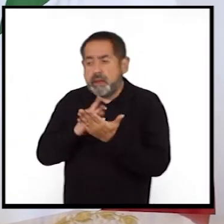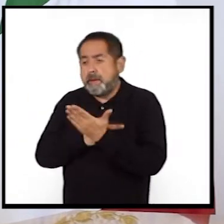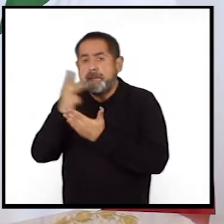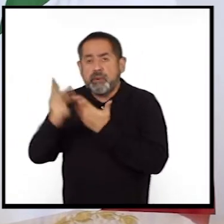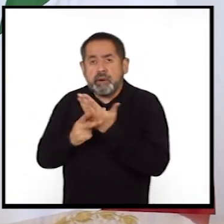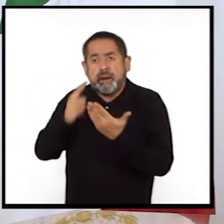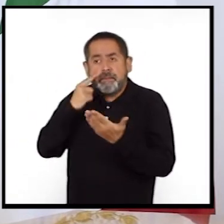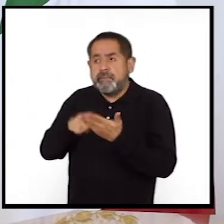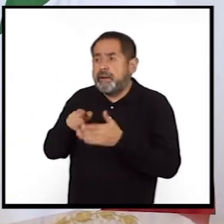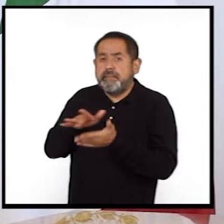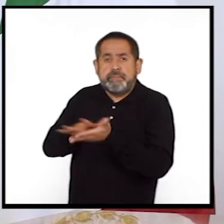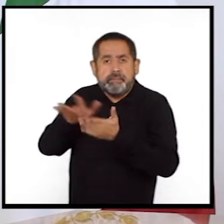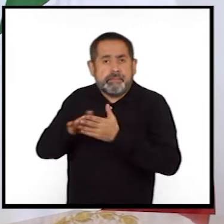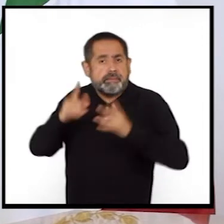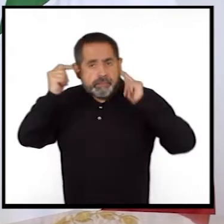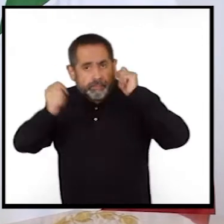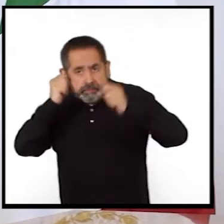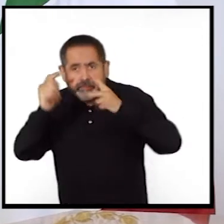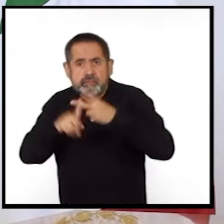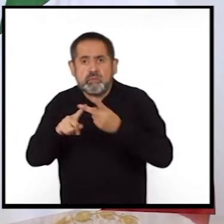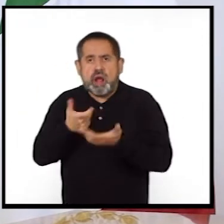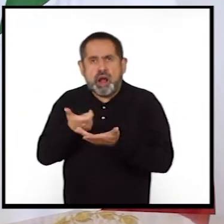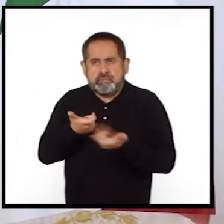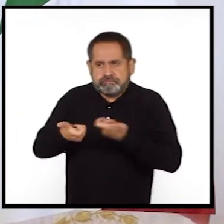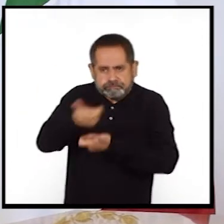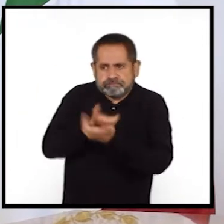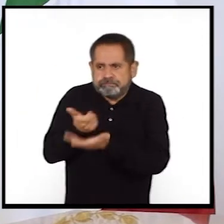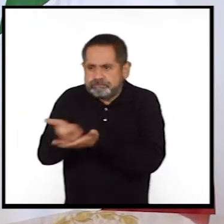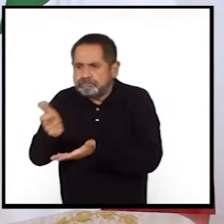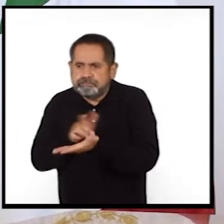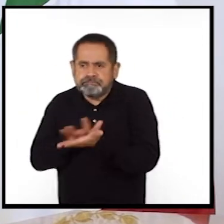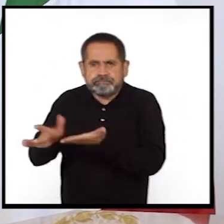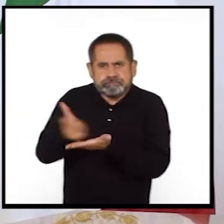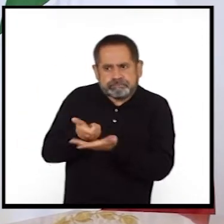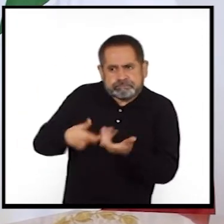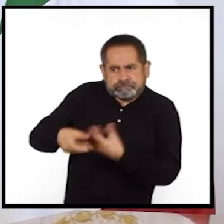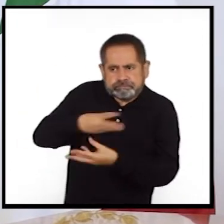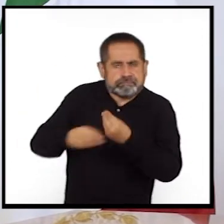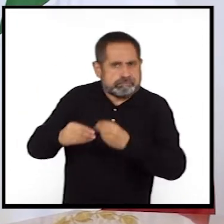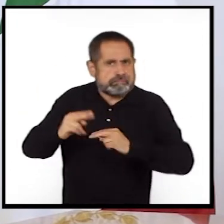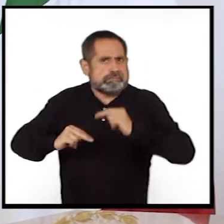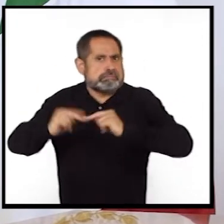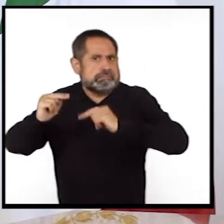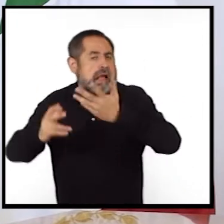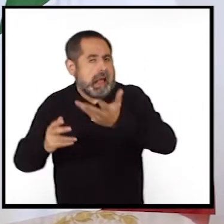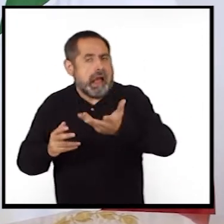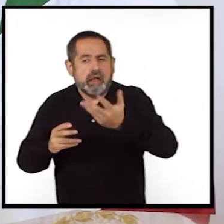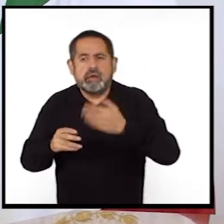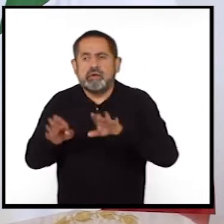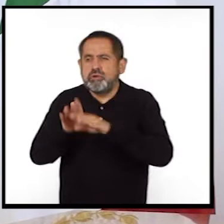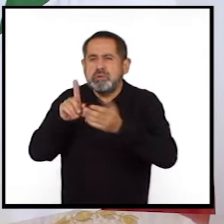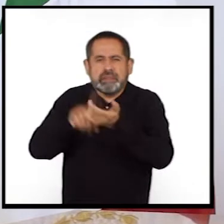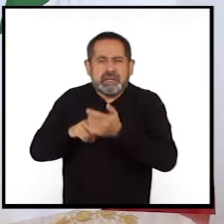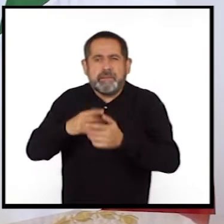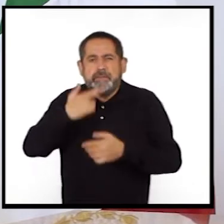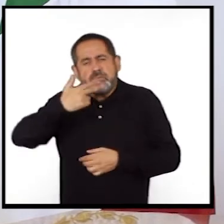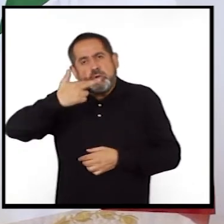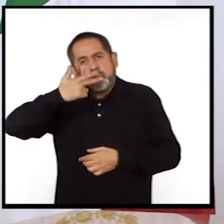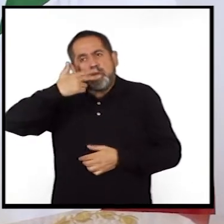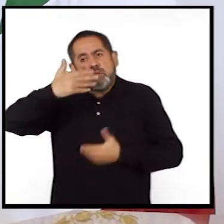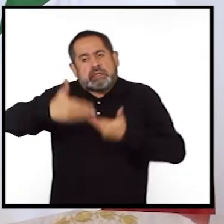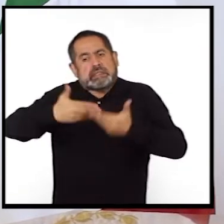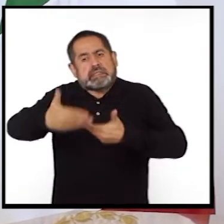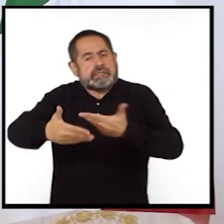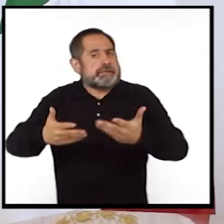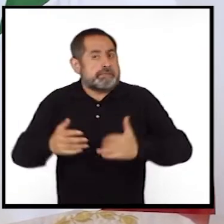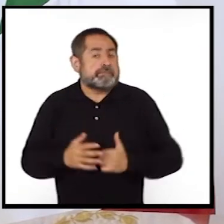públicas, programas de apoyo al turismo, financiamiento, mejoras en las prácticas